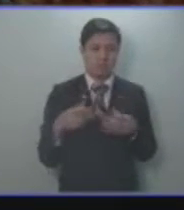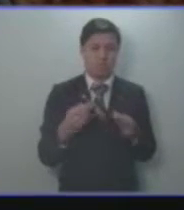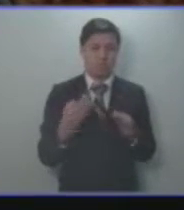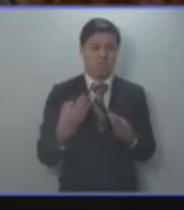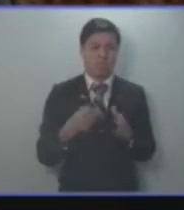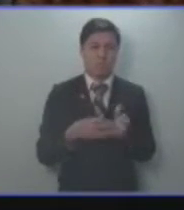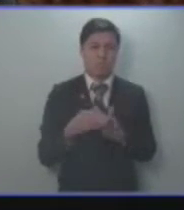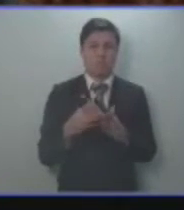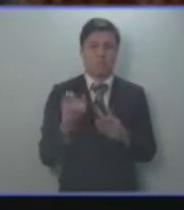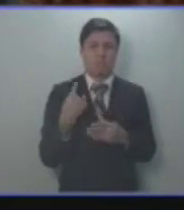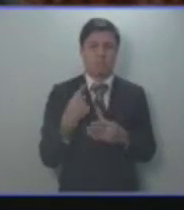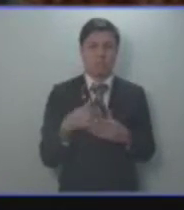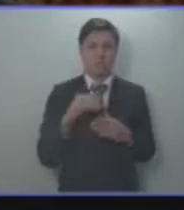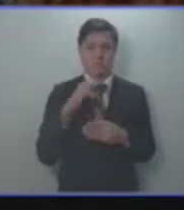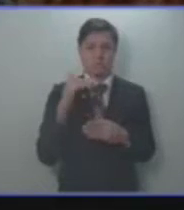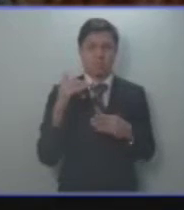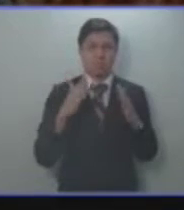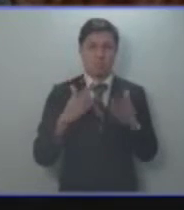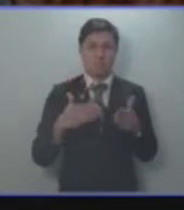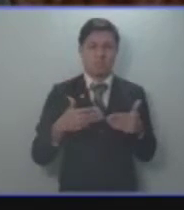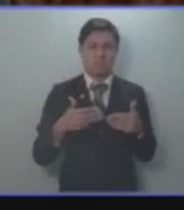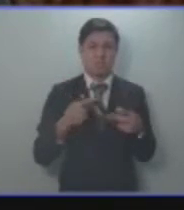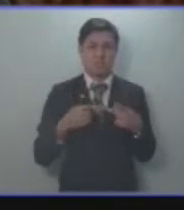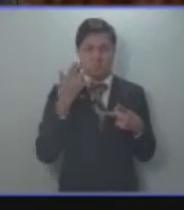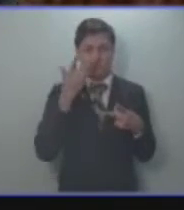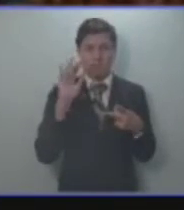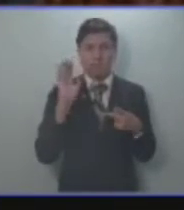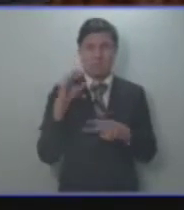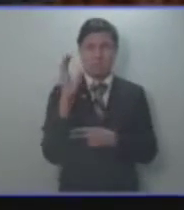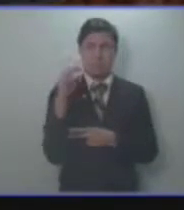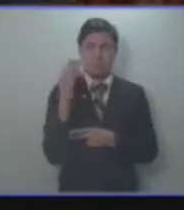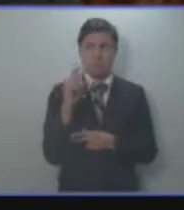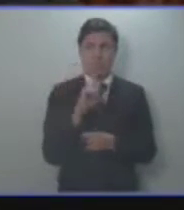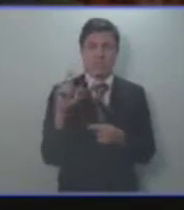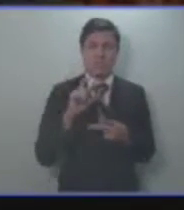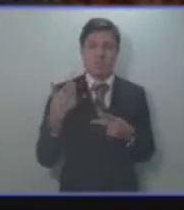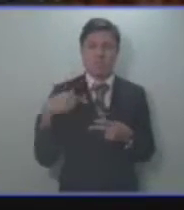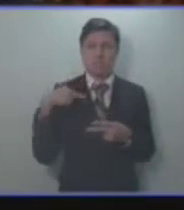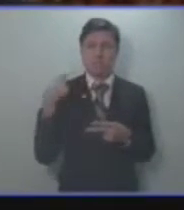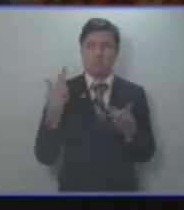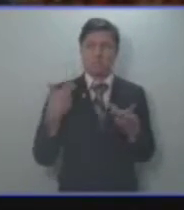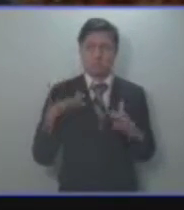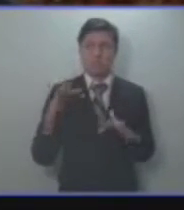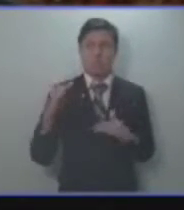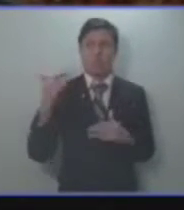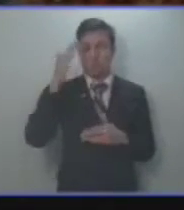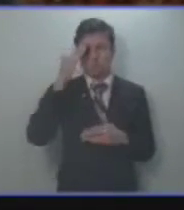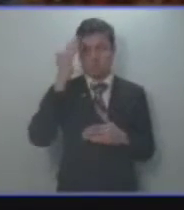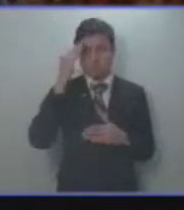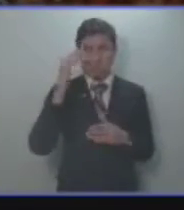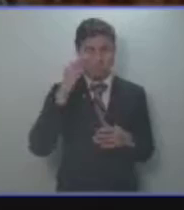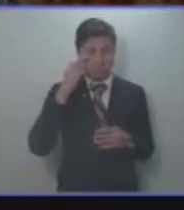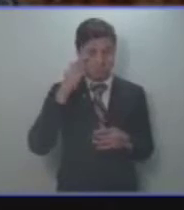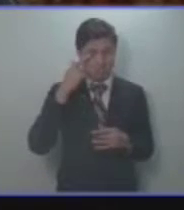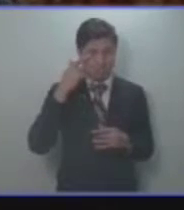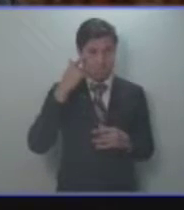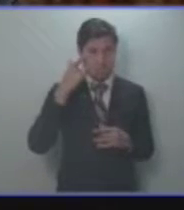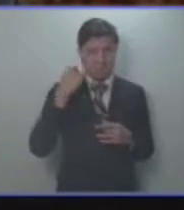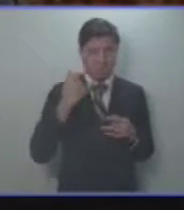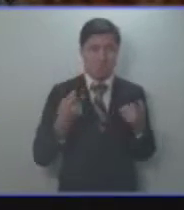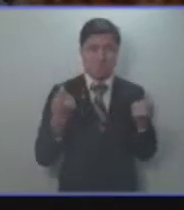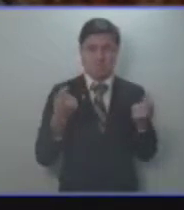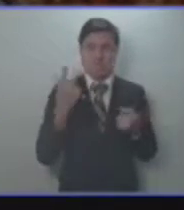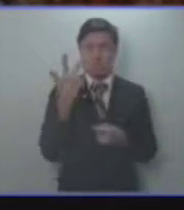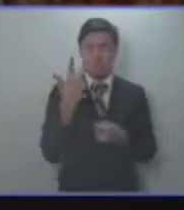vigencia el de Panamá y el de Colombia, para poner un ejemplo, la semana pasada conocimos ya de una alianza entre